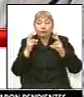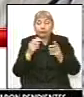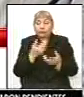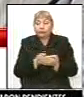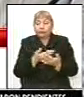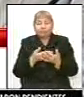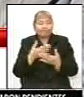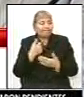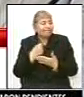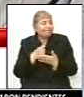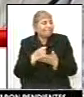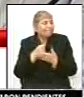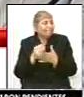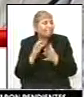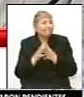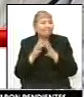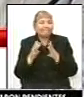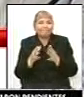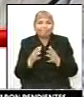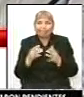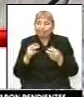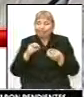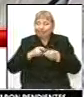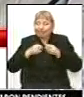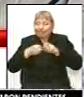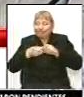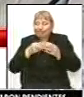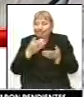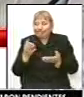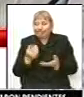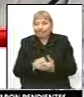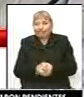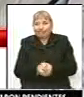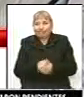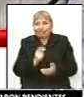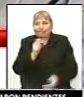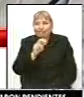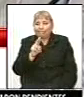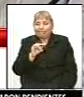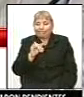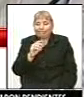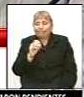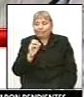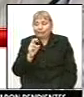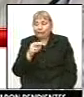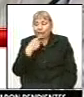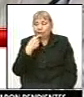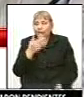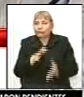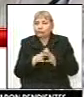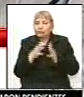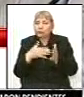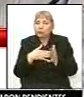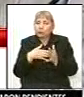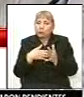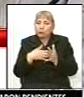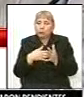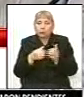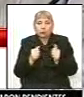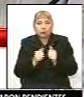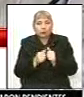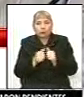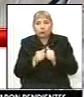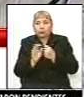muchísimo a evitar los conflictos socioambientales en el uso del territorio en áreas que son tan frágiles como las áreas